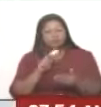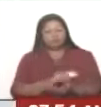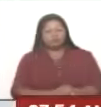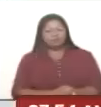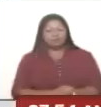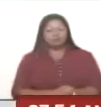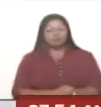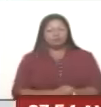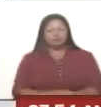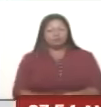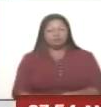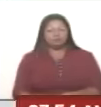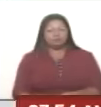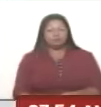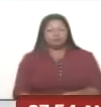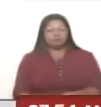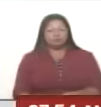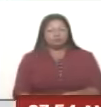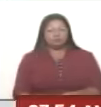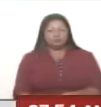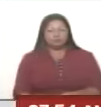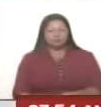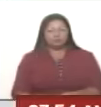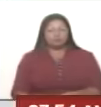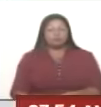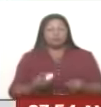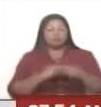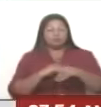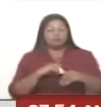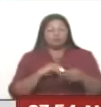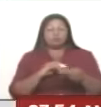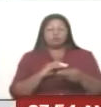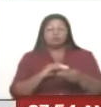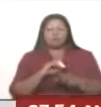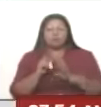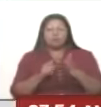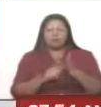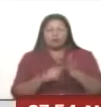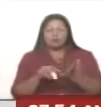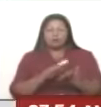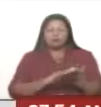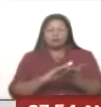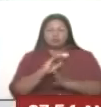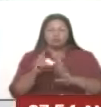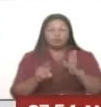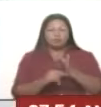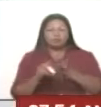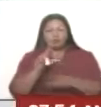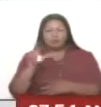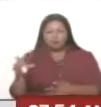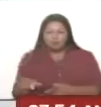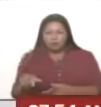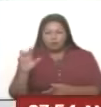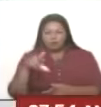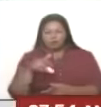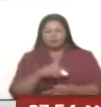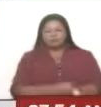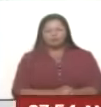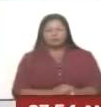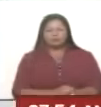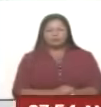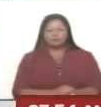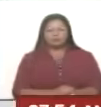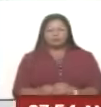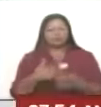consensos, la recuperación plena de la Guayana Esequiba, la seguridad del país, la consolidación de la soberanía,